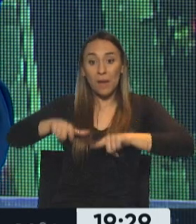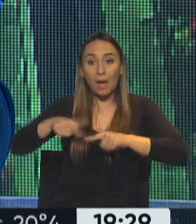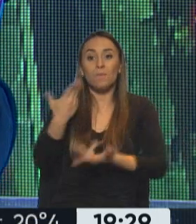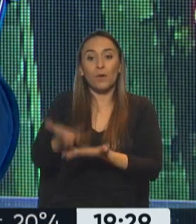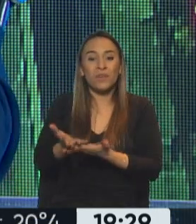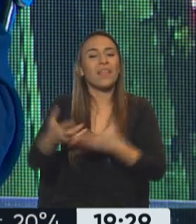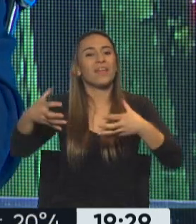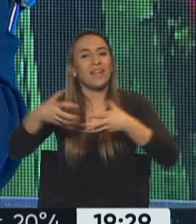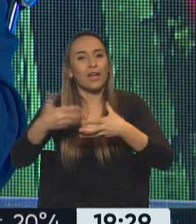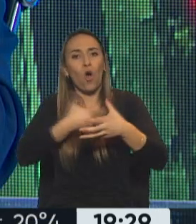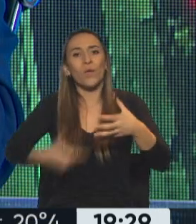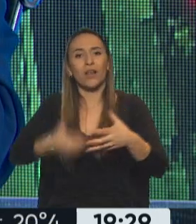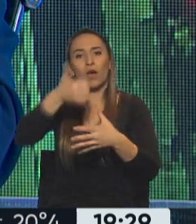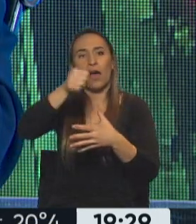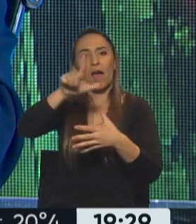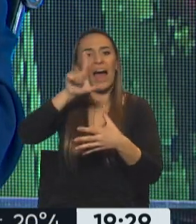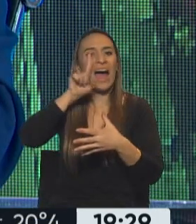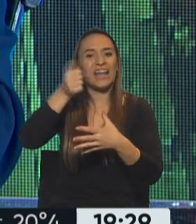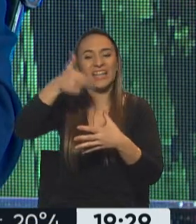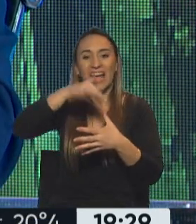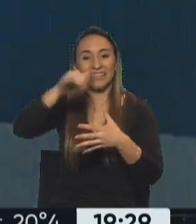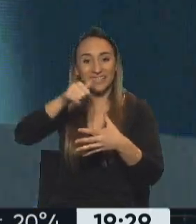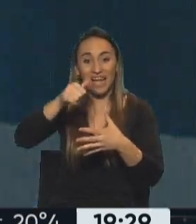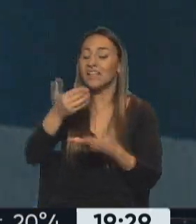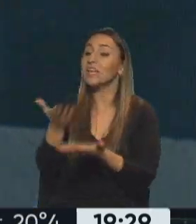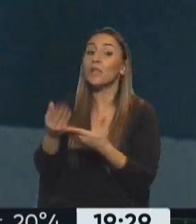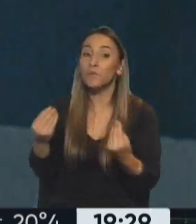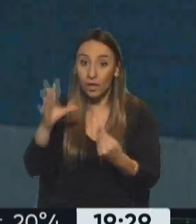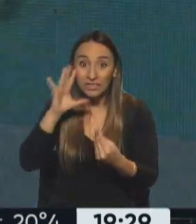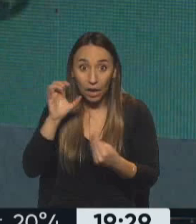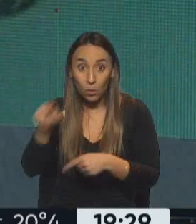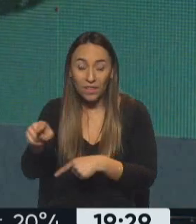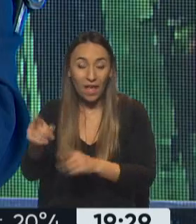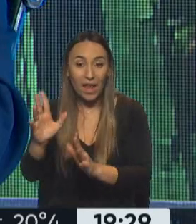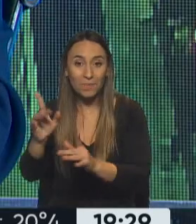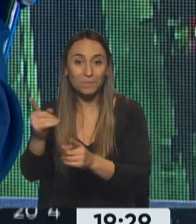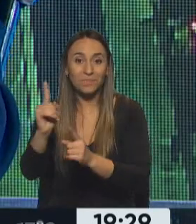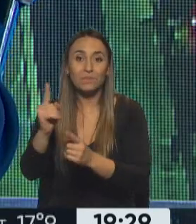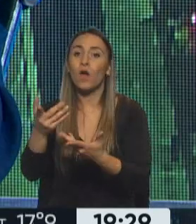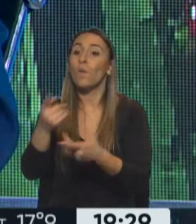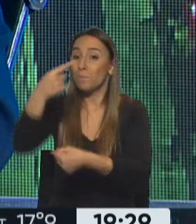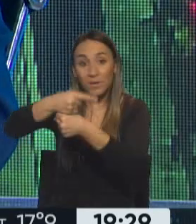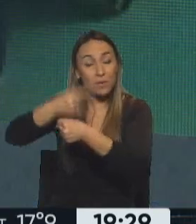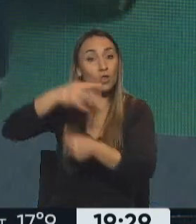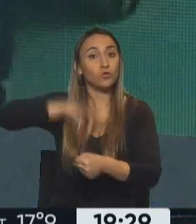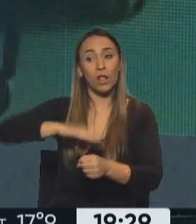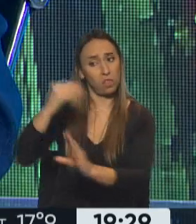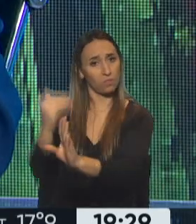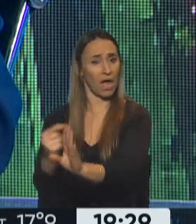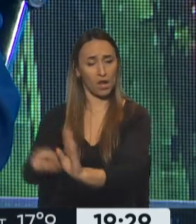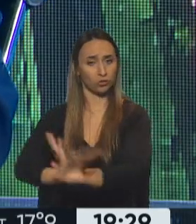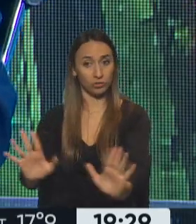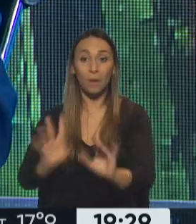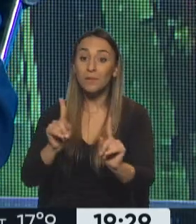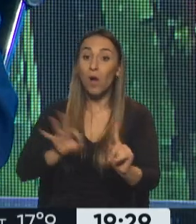Alianza, ¿qué le pidió el fondo a Machinea? Lo primero, la tablita. ¿Se acuerdan? La primera variable, bajar los sueldos. Inolvidable. El mismo